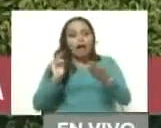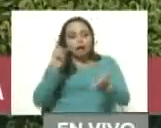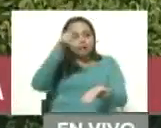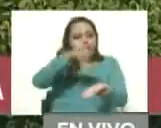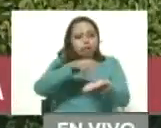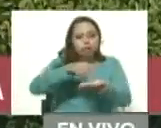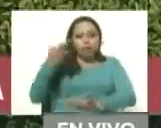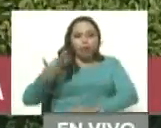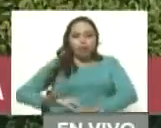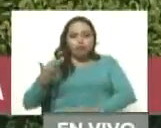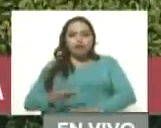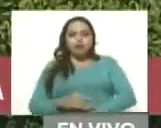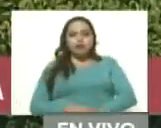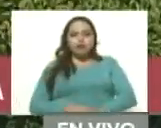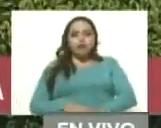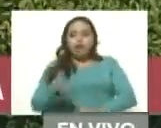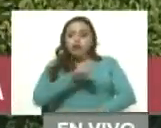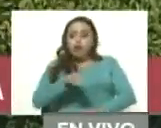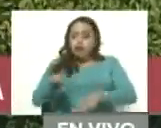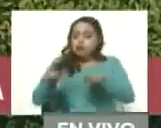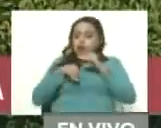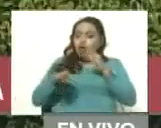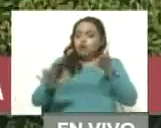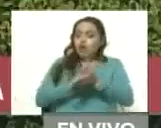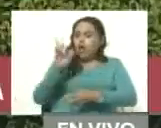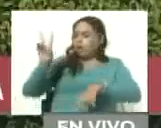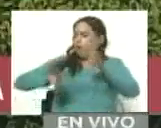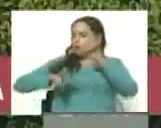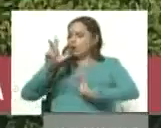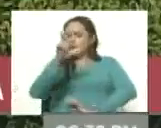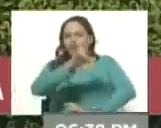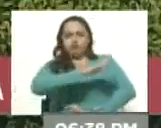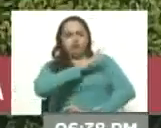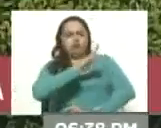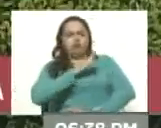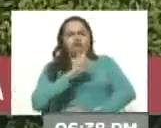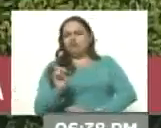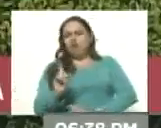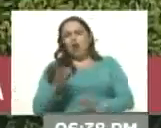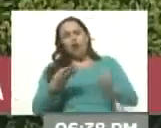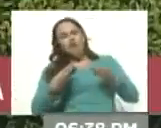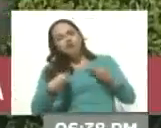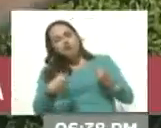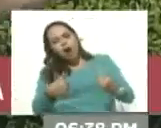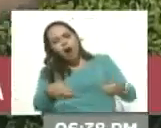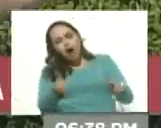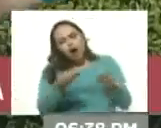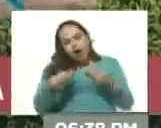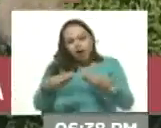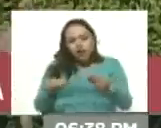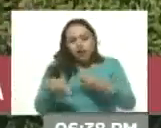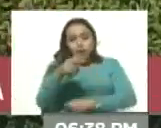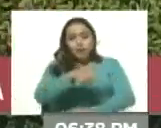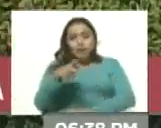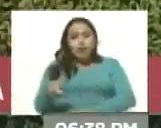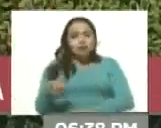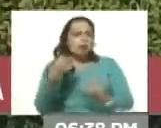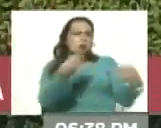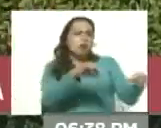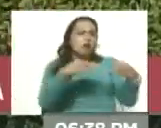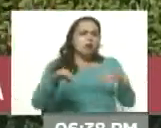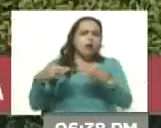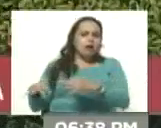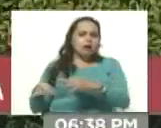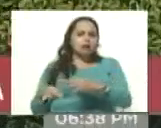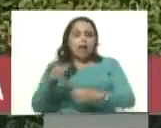importante no sometidas a la fría de la ponencia sino un poco más ligera donde gente común y corriente sobre